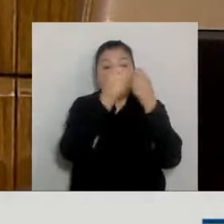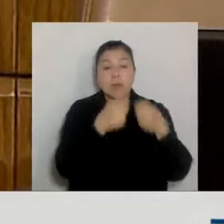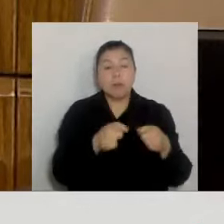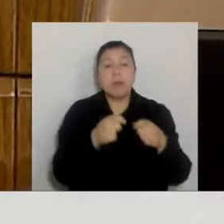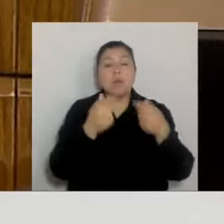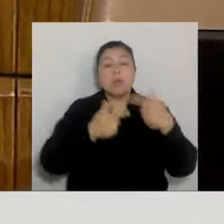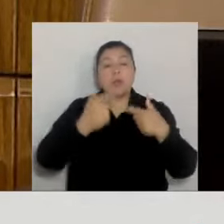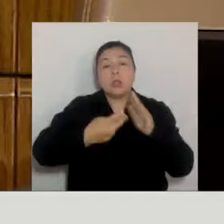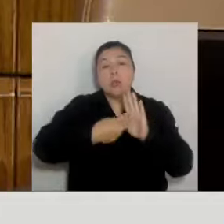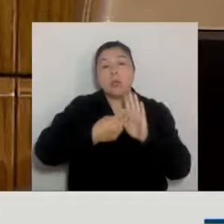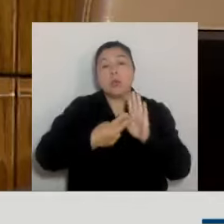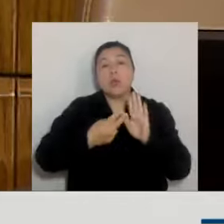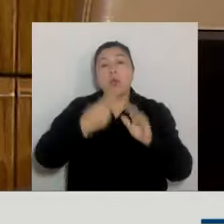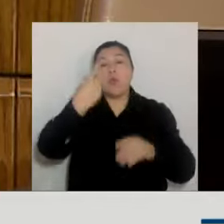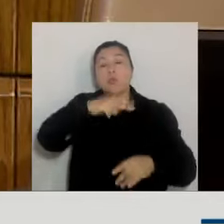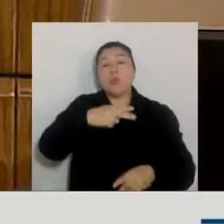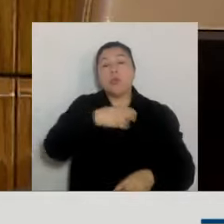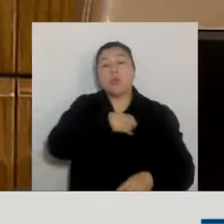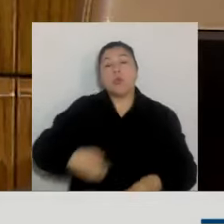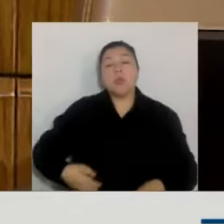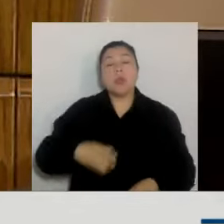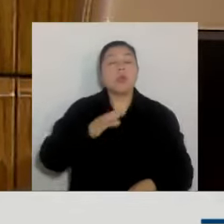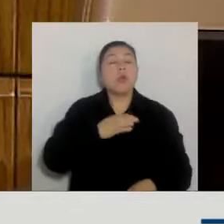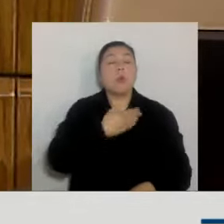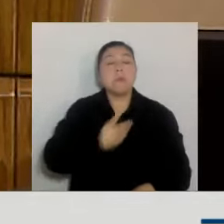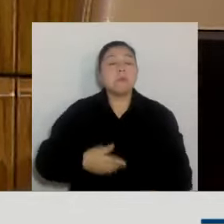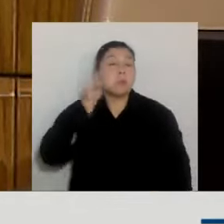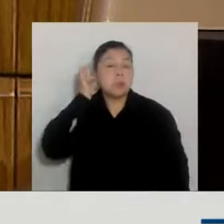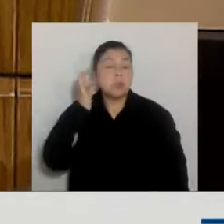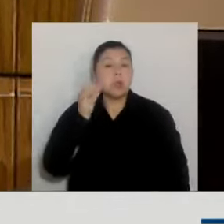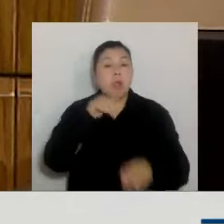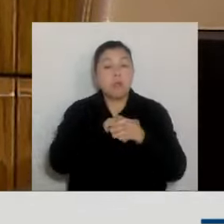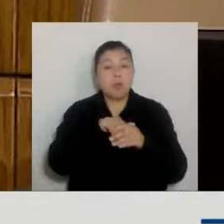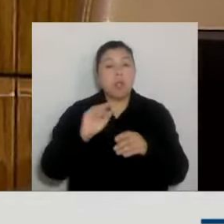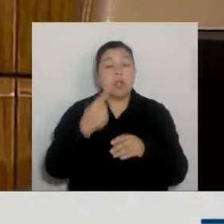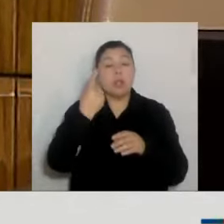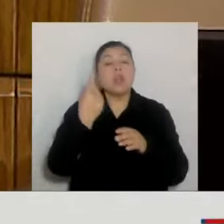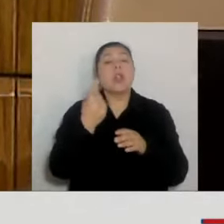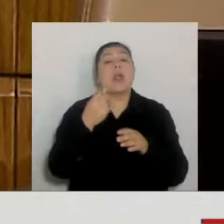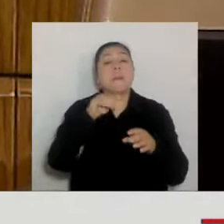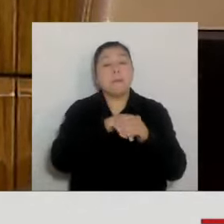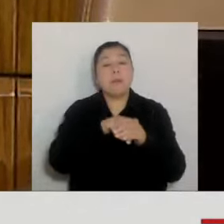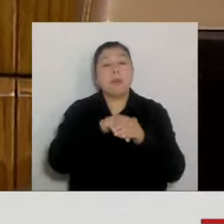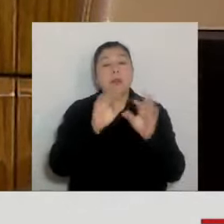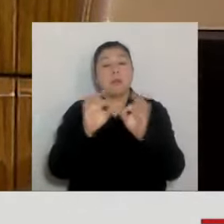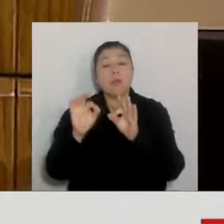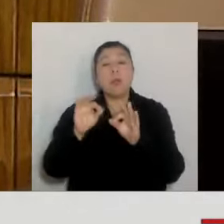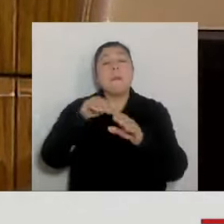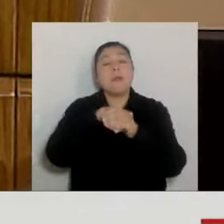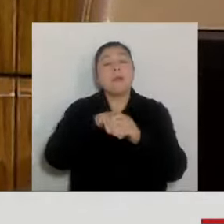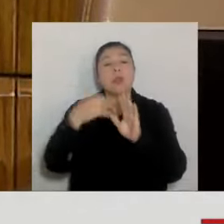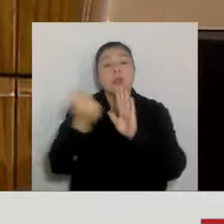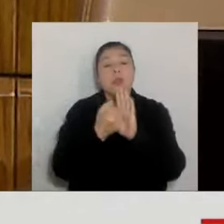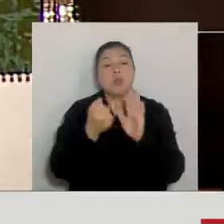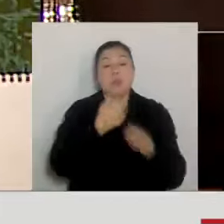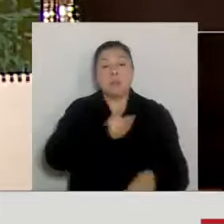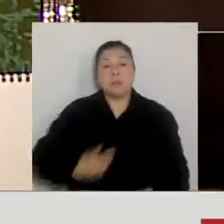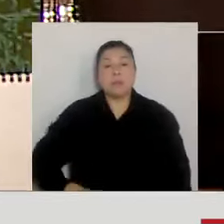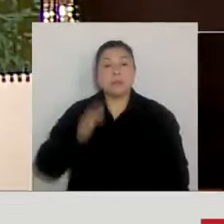que va a aplicar su propio gobierno presidenta vamos a votar en favor en general pero pedimos votaciones particular para votar en contra presidente